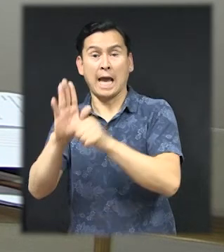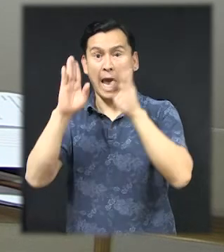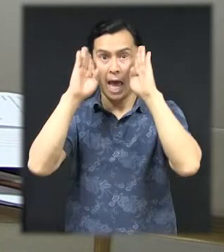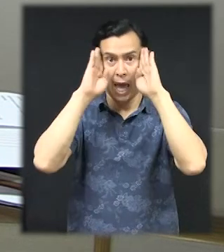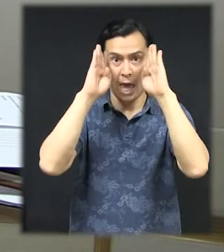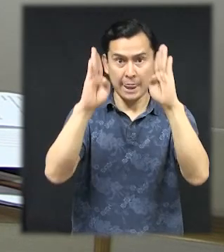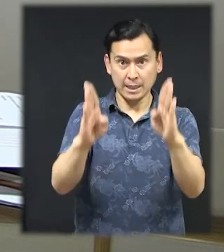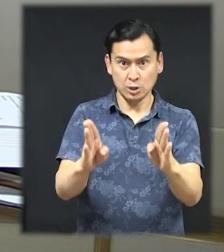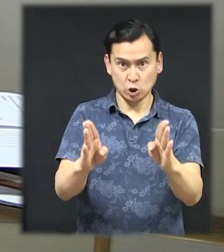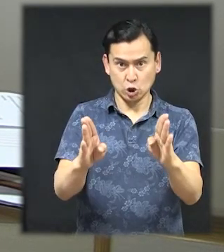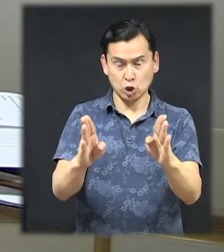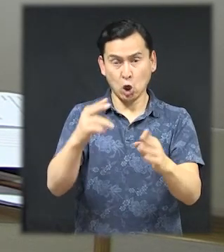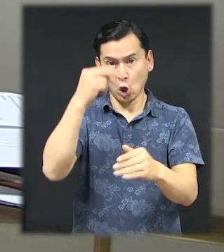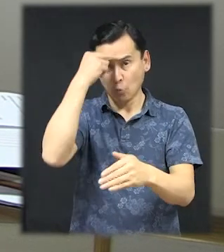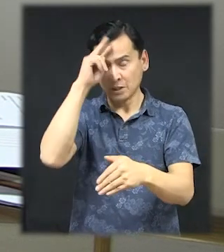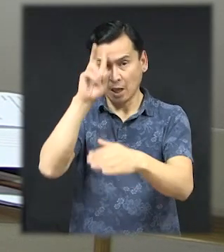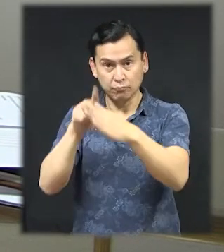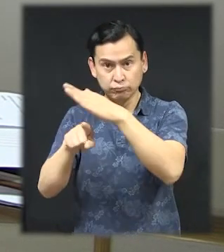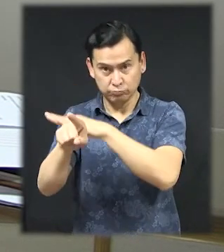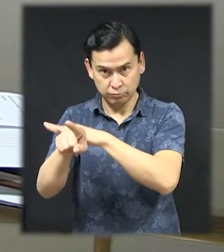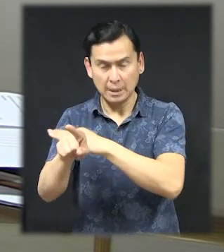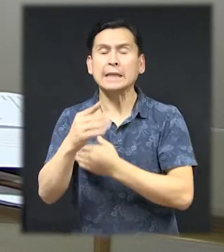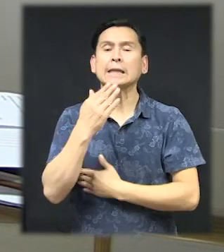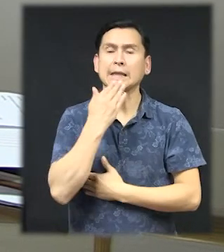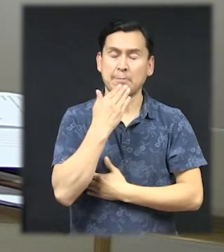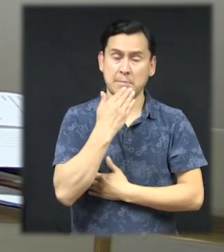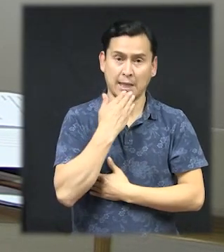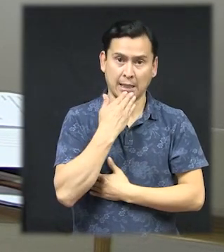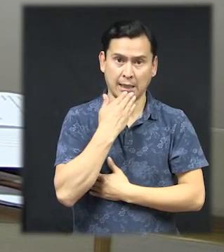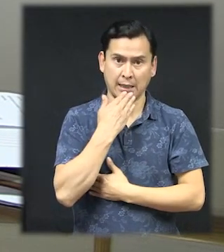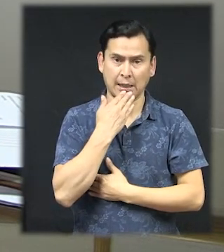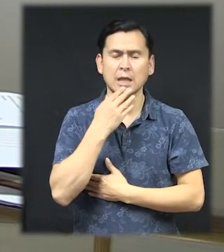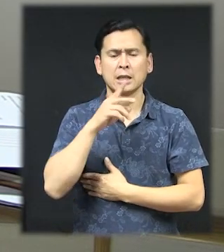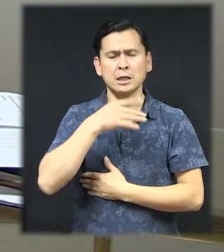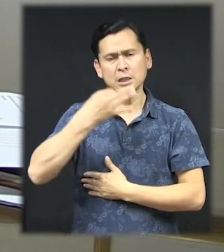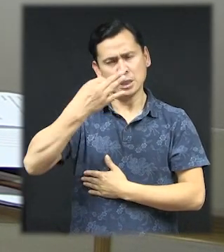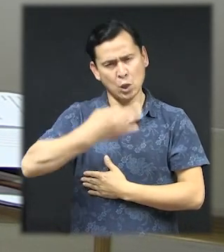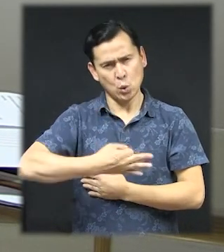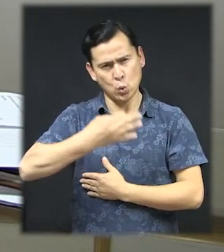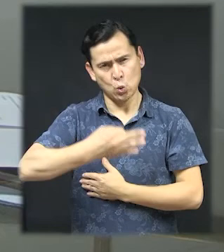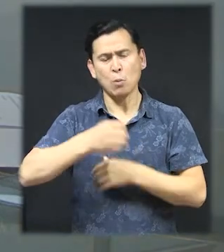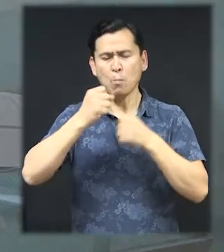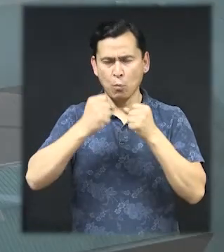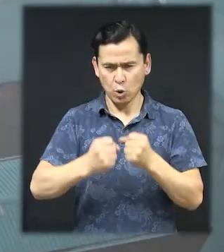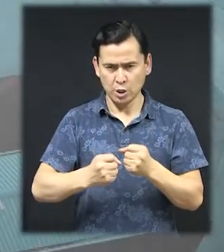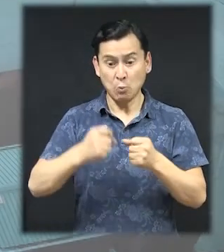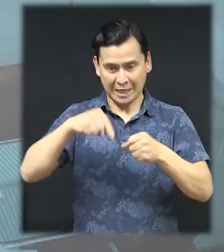lo vamos a hacer durante el año 2021 con creces, pero necesitamos de ustedes.